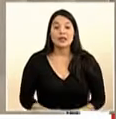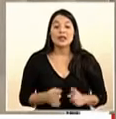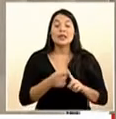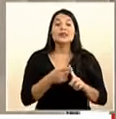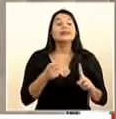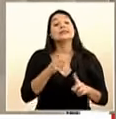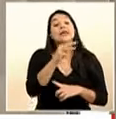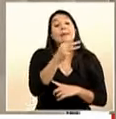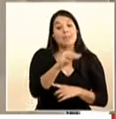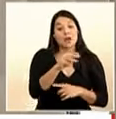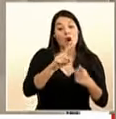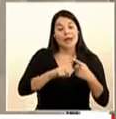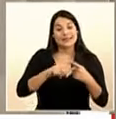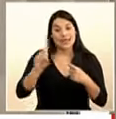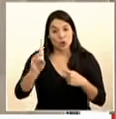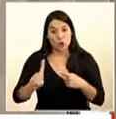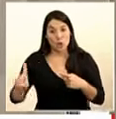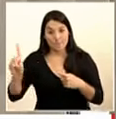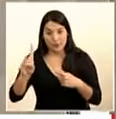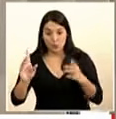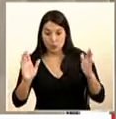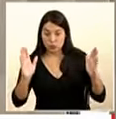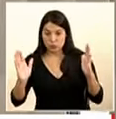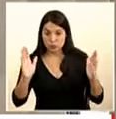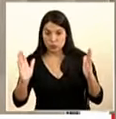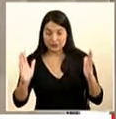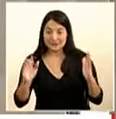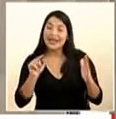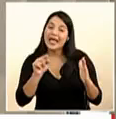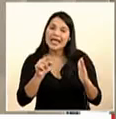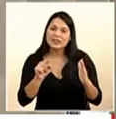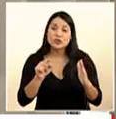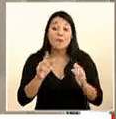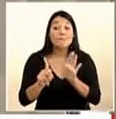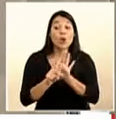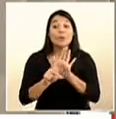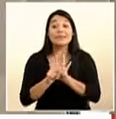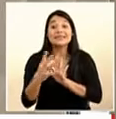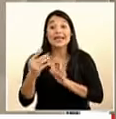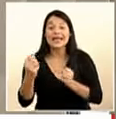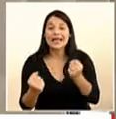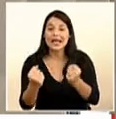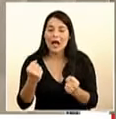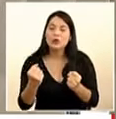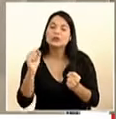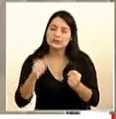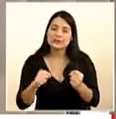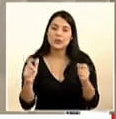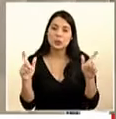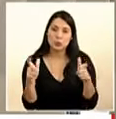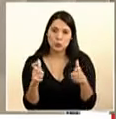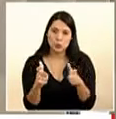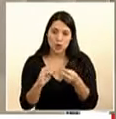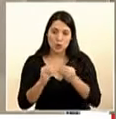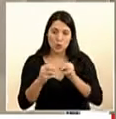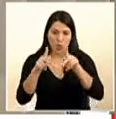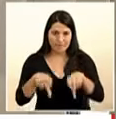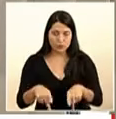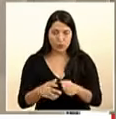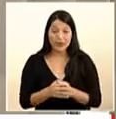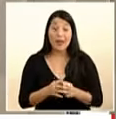y el domingo eso pues obviamente va a disminuir mucho el tránsito en general pero también el hecho de suspender